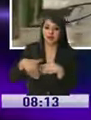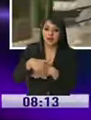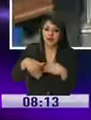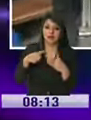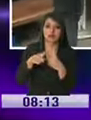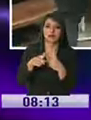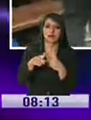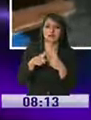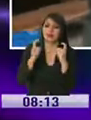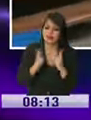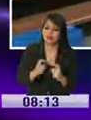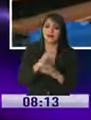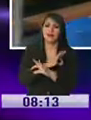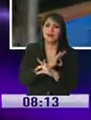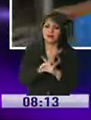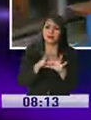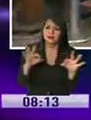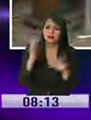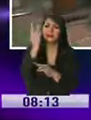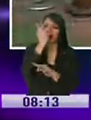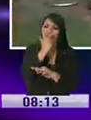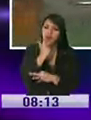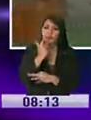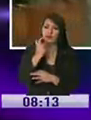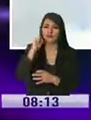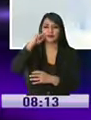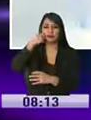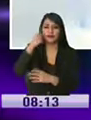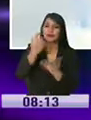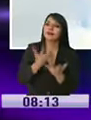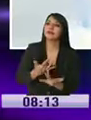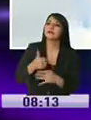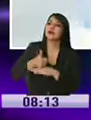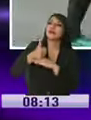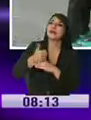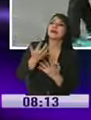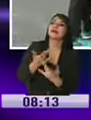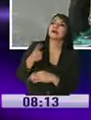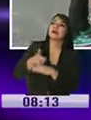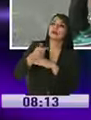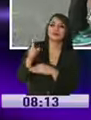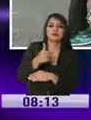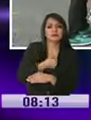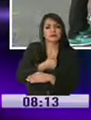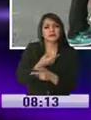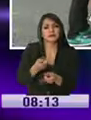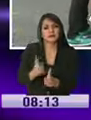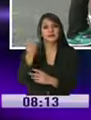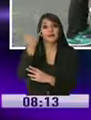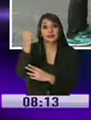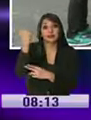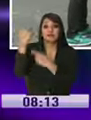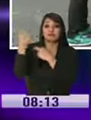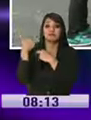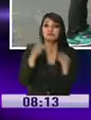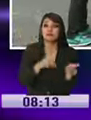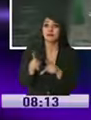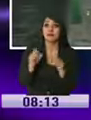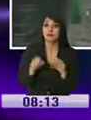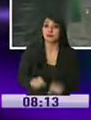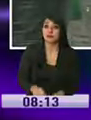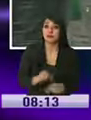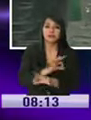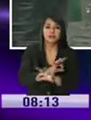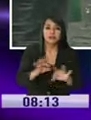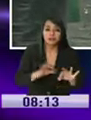de esa manera tenerlas limpia recuerden que no solamente es posición de la autoridad también es cuestión nuestra y miren ahí está el ejemplo comenzar a limpiar